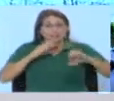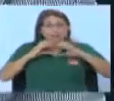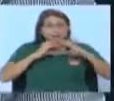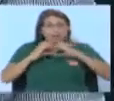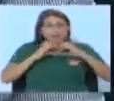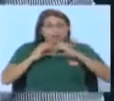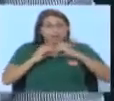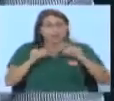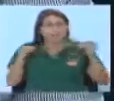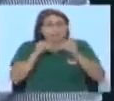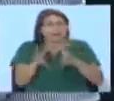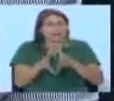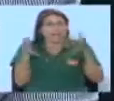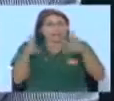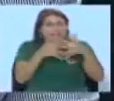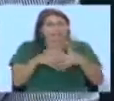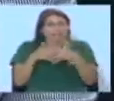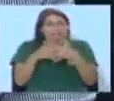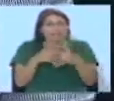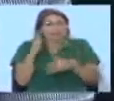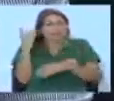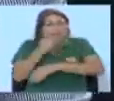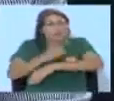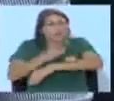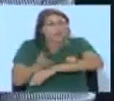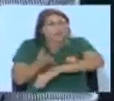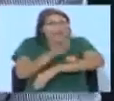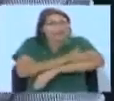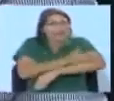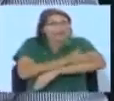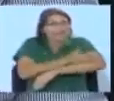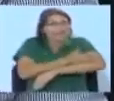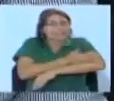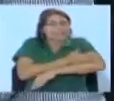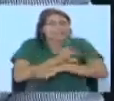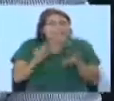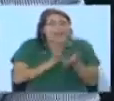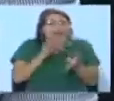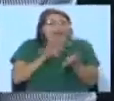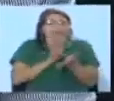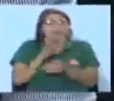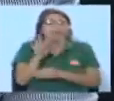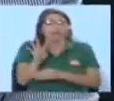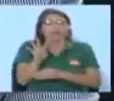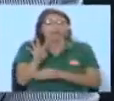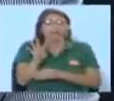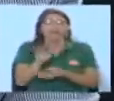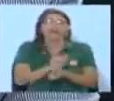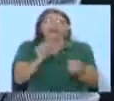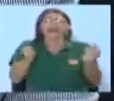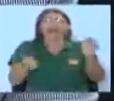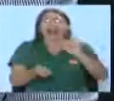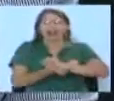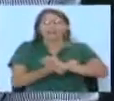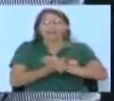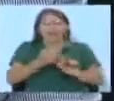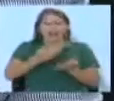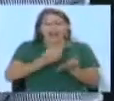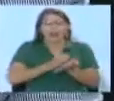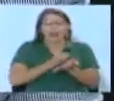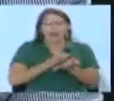días antes de salir el iPhone 4, cambia su modelo de tarifa plana a tarifa por descarga. Y lo que